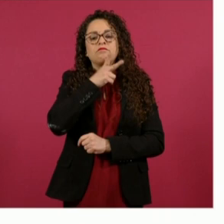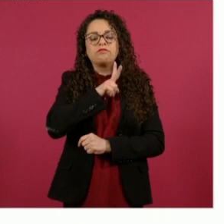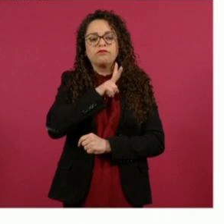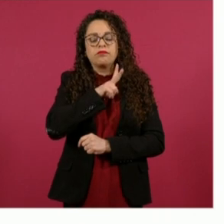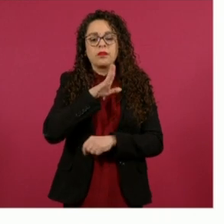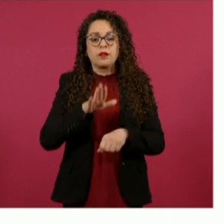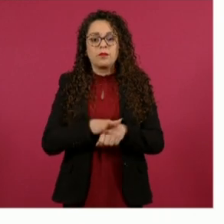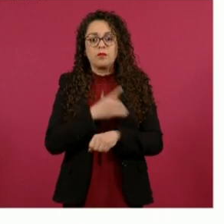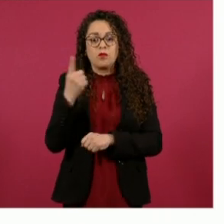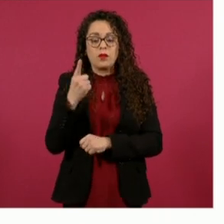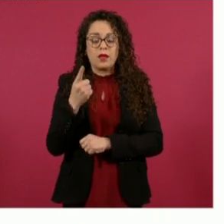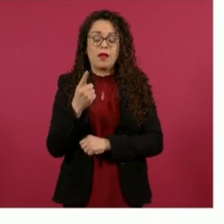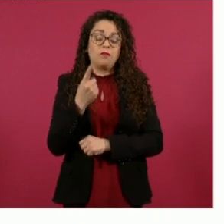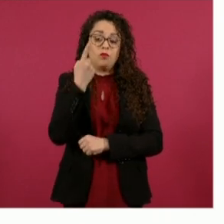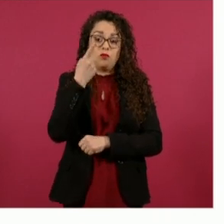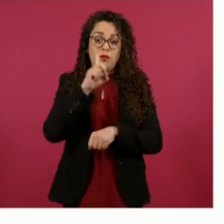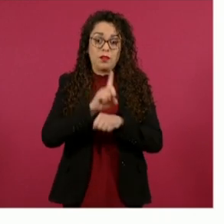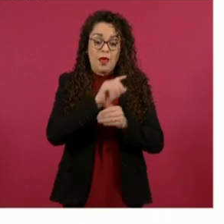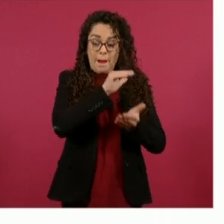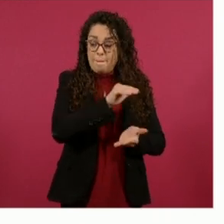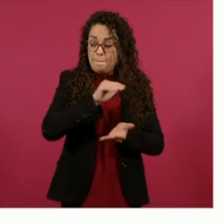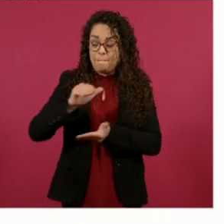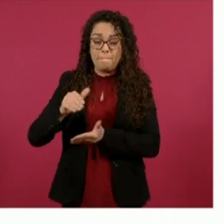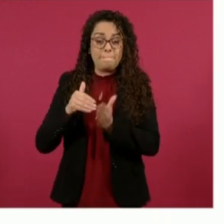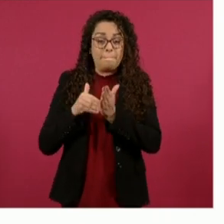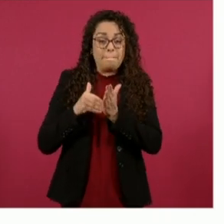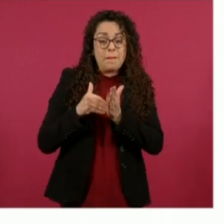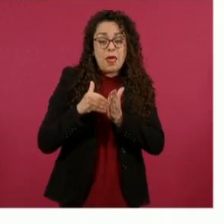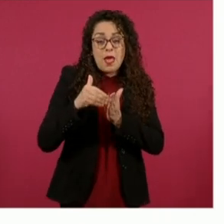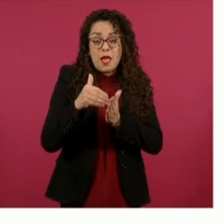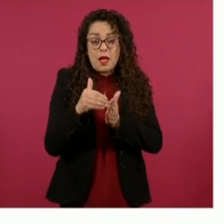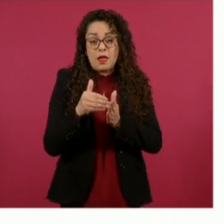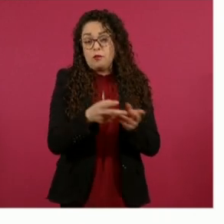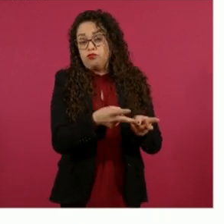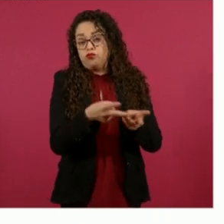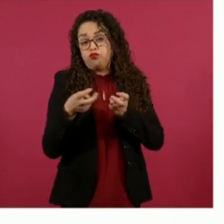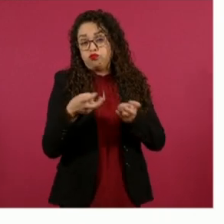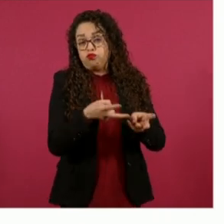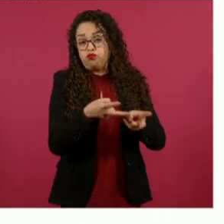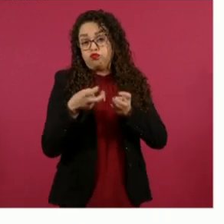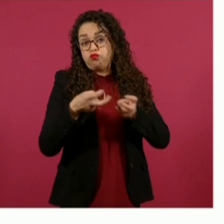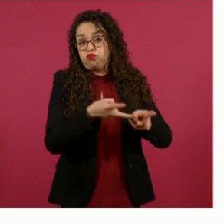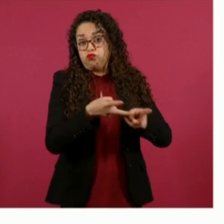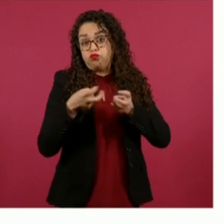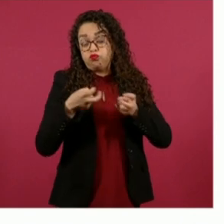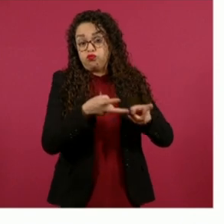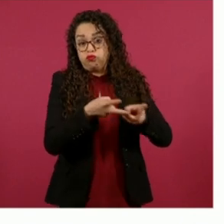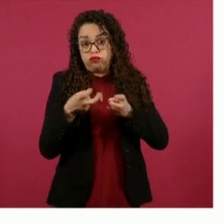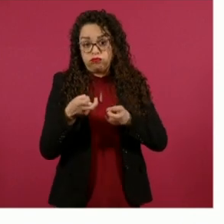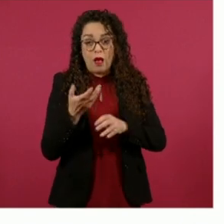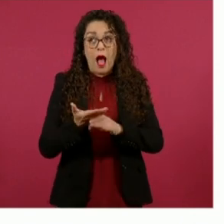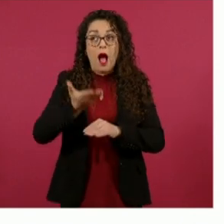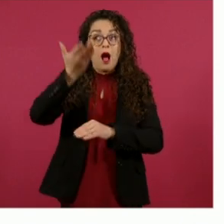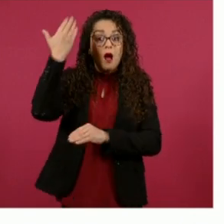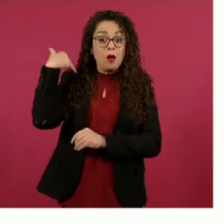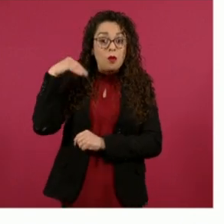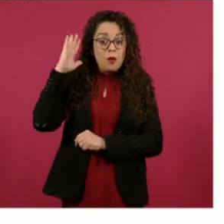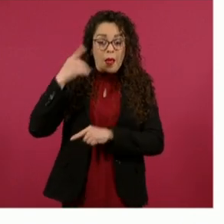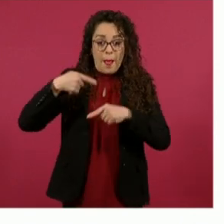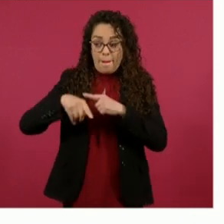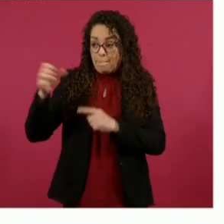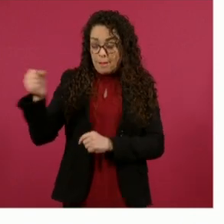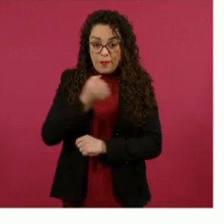desvío de miles de barriles al día por el mercado ilícito de combustible. Al principio de la administración eran